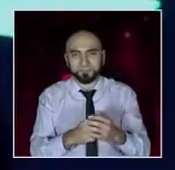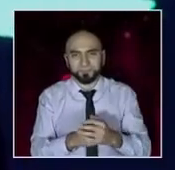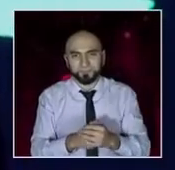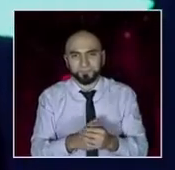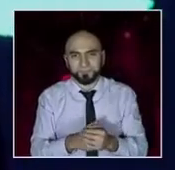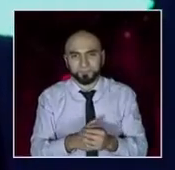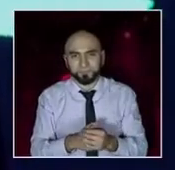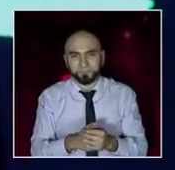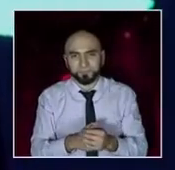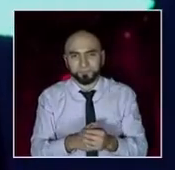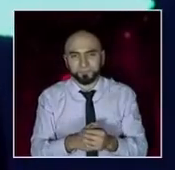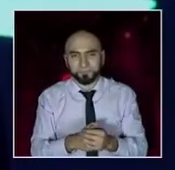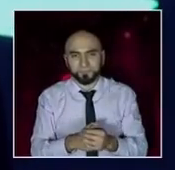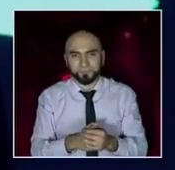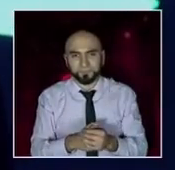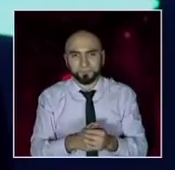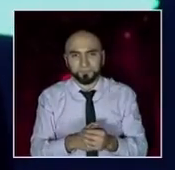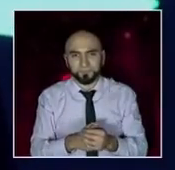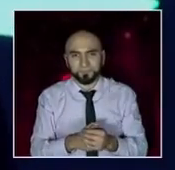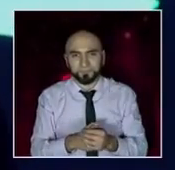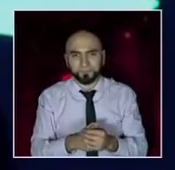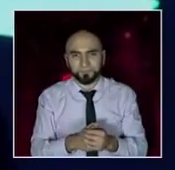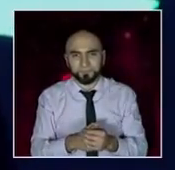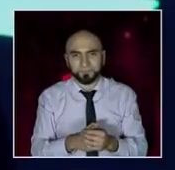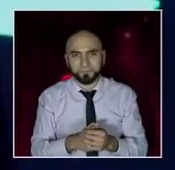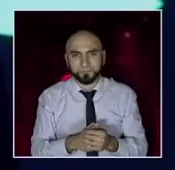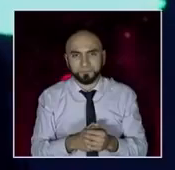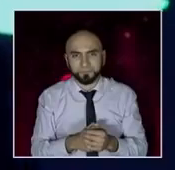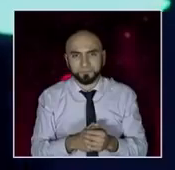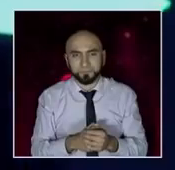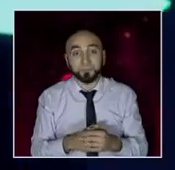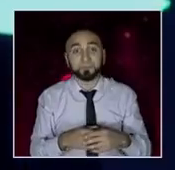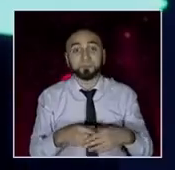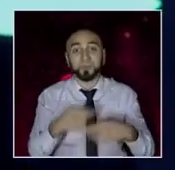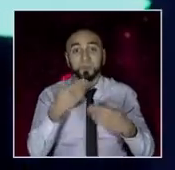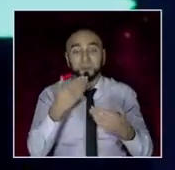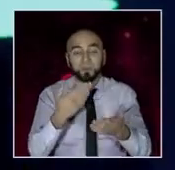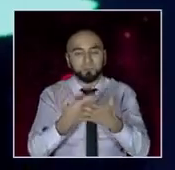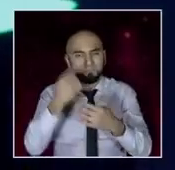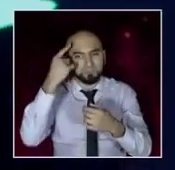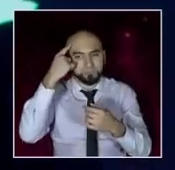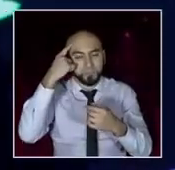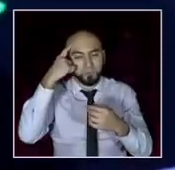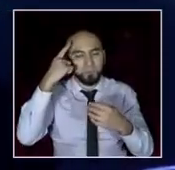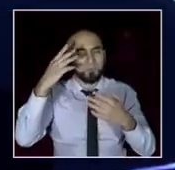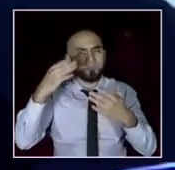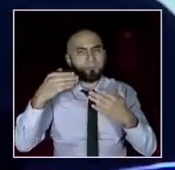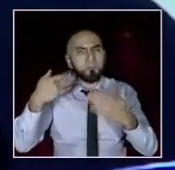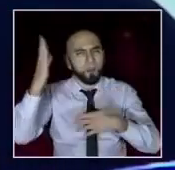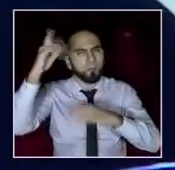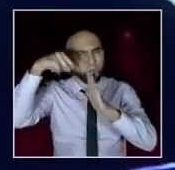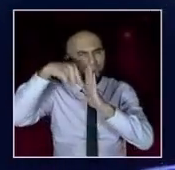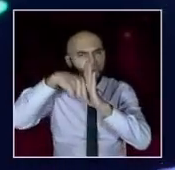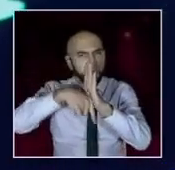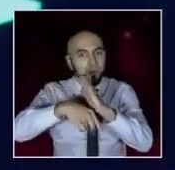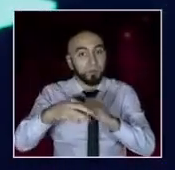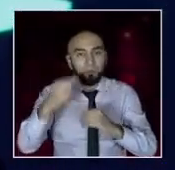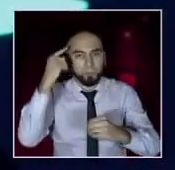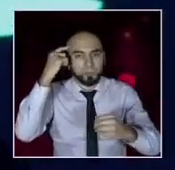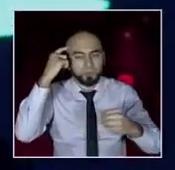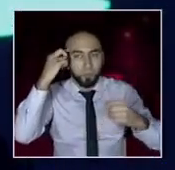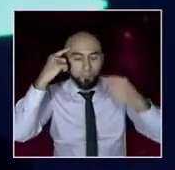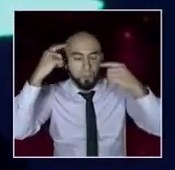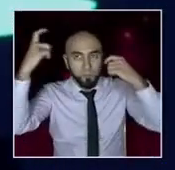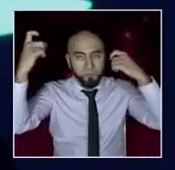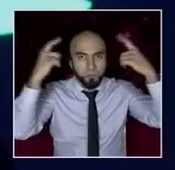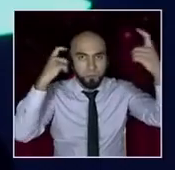controlado percepción. And taking this even further, y cuando llegamos a esto más lejos, podemos decir que estamos todos alucinando todo el